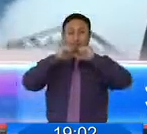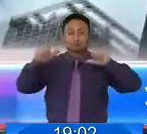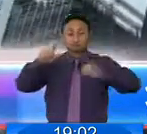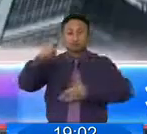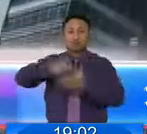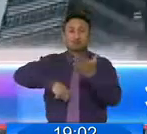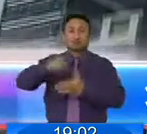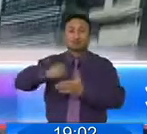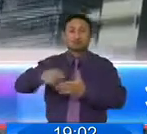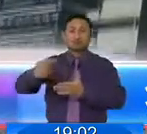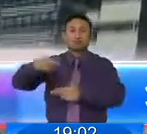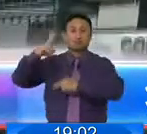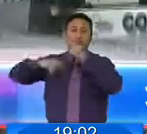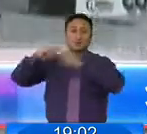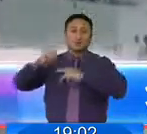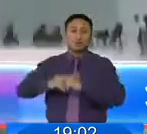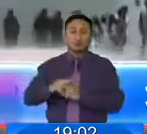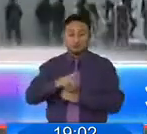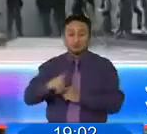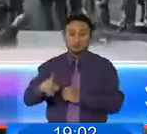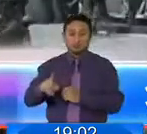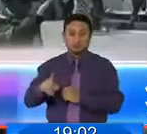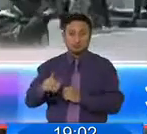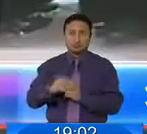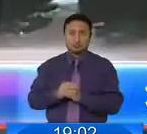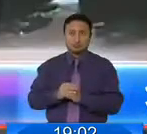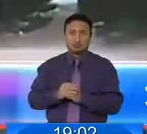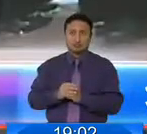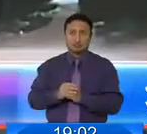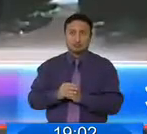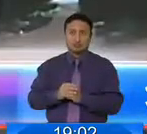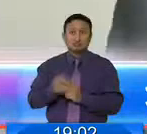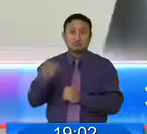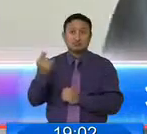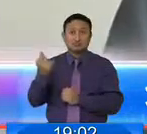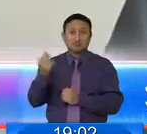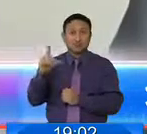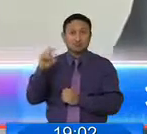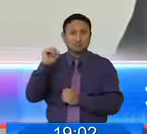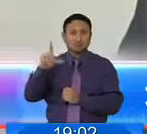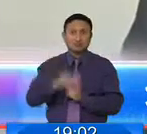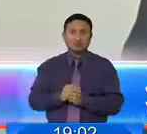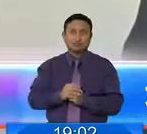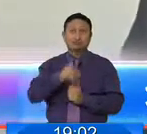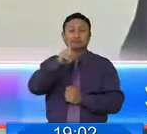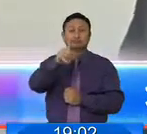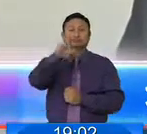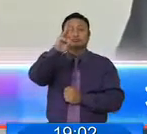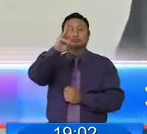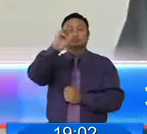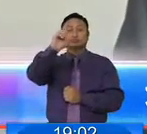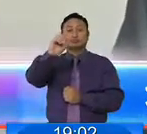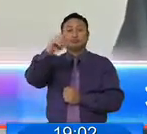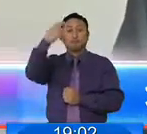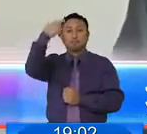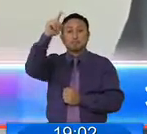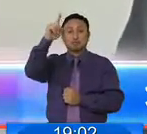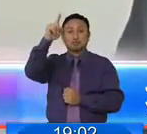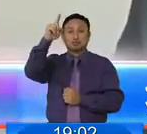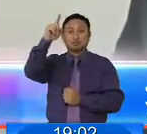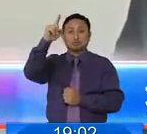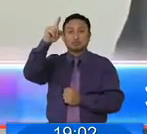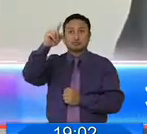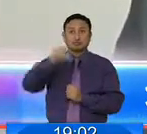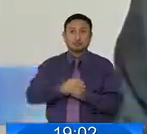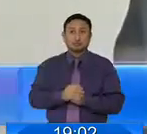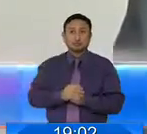de infraestructura no quedó el santo, menos la limosna. 160 millones se han